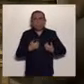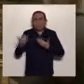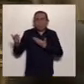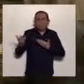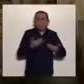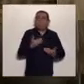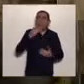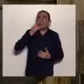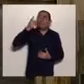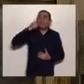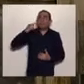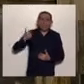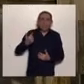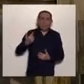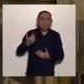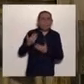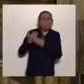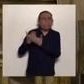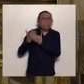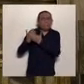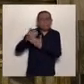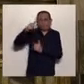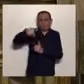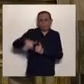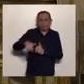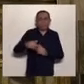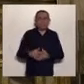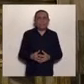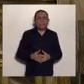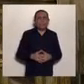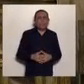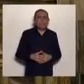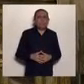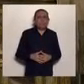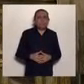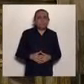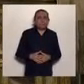a presentar al Padre del Cielo nuestras intenciones.